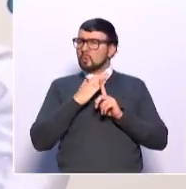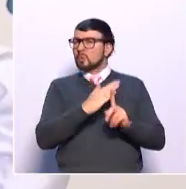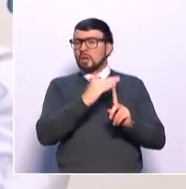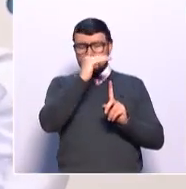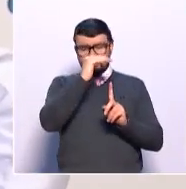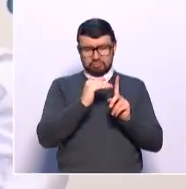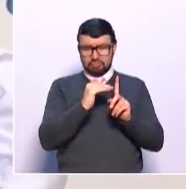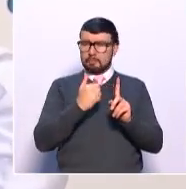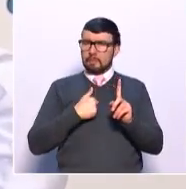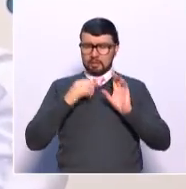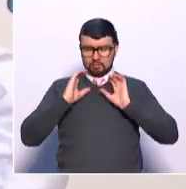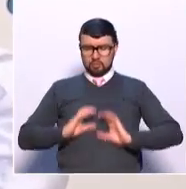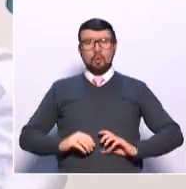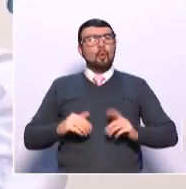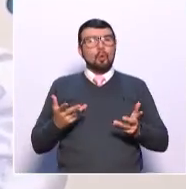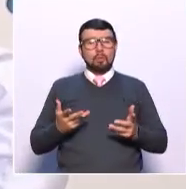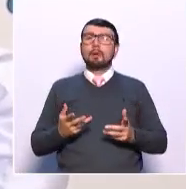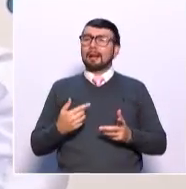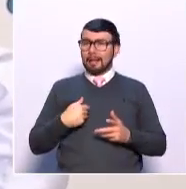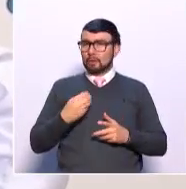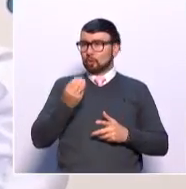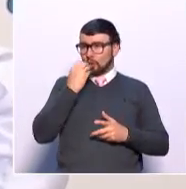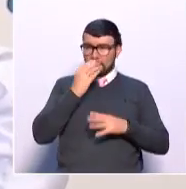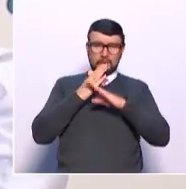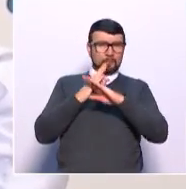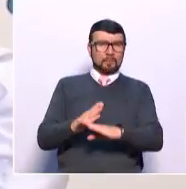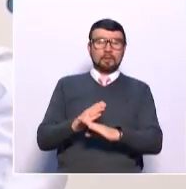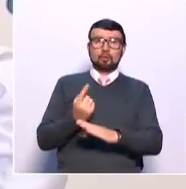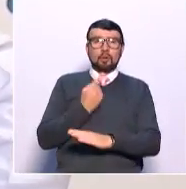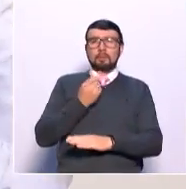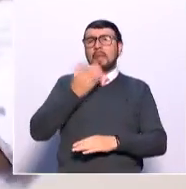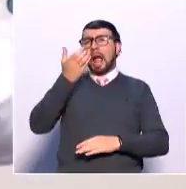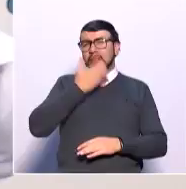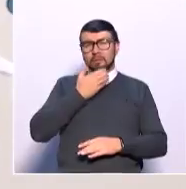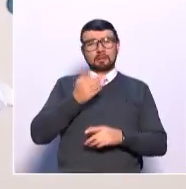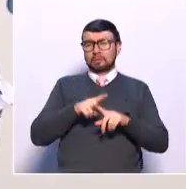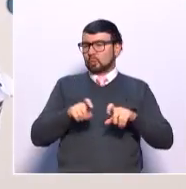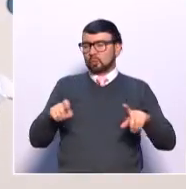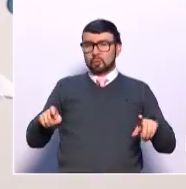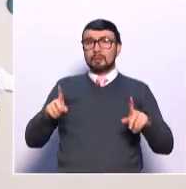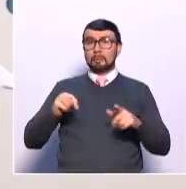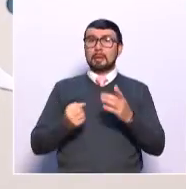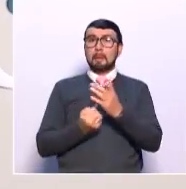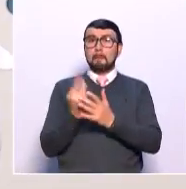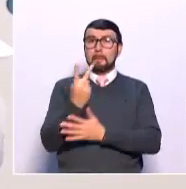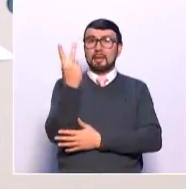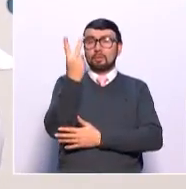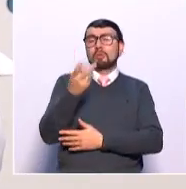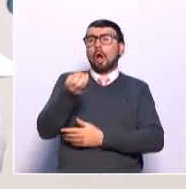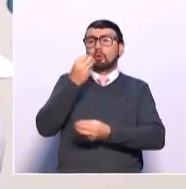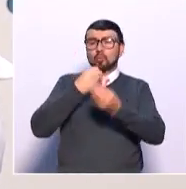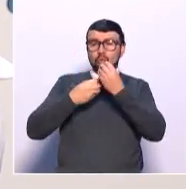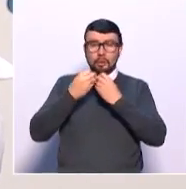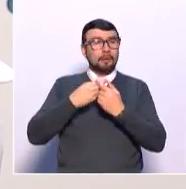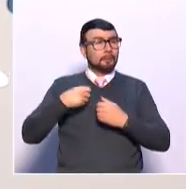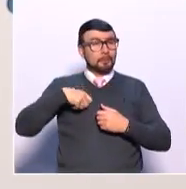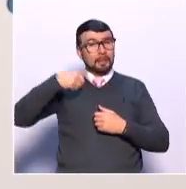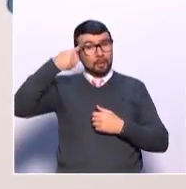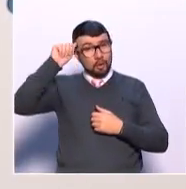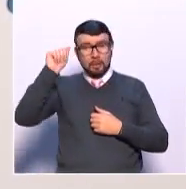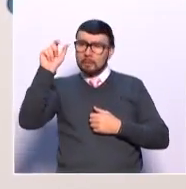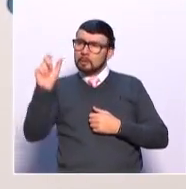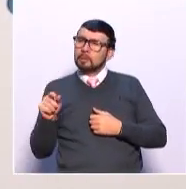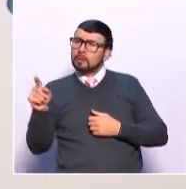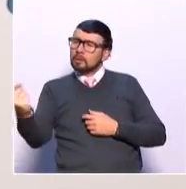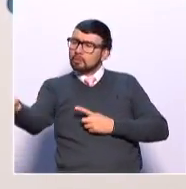atendí la am la mamá de un médico suegra de una médica muy reconocidos de nuestra región con una